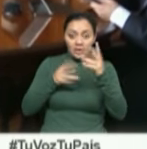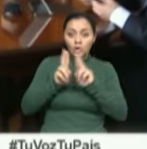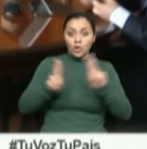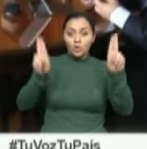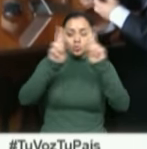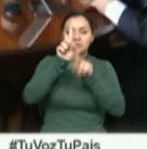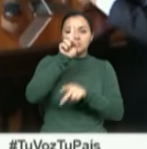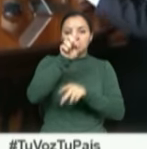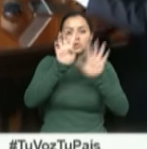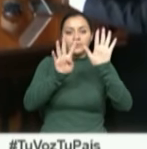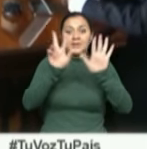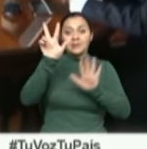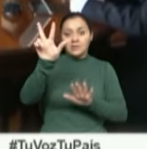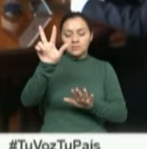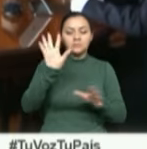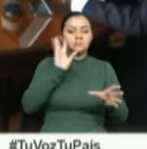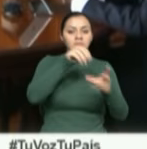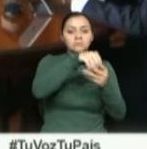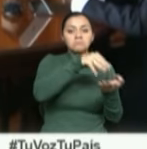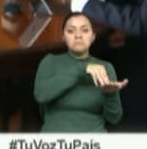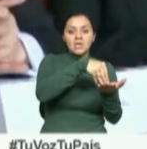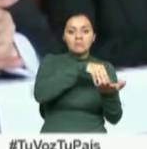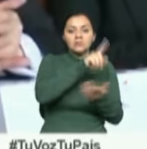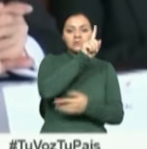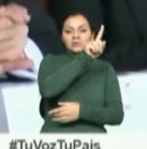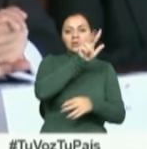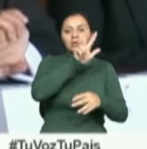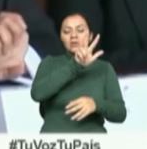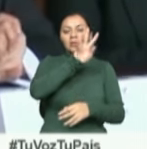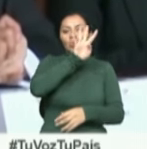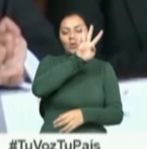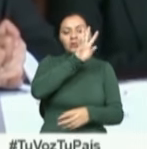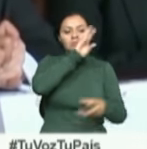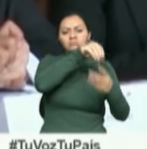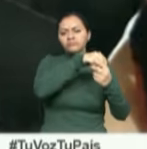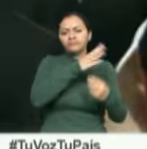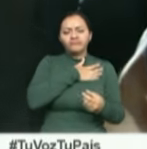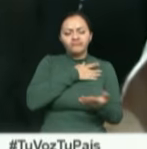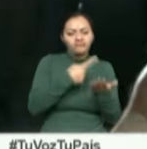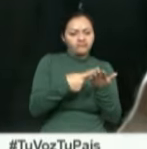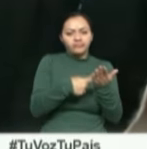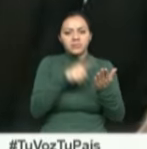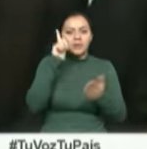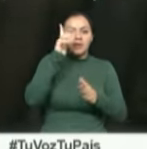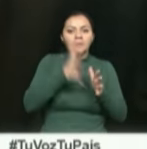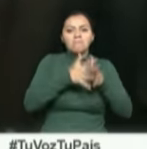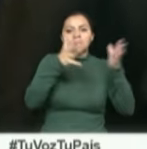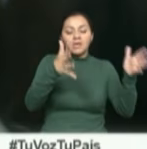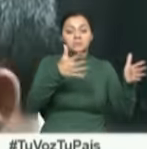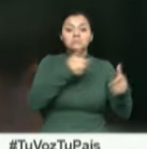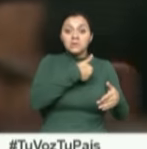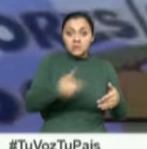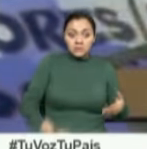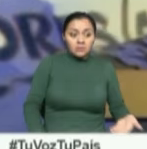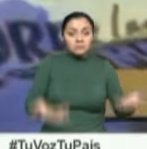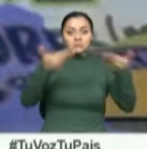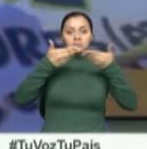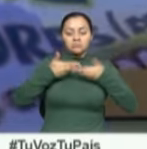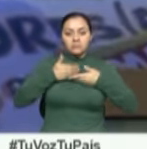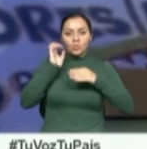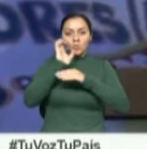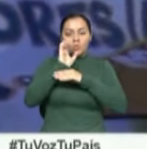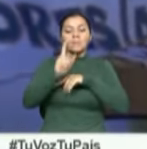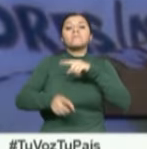significa que es uno de los grupos más grandes y con mayor historia, prestigio e institucionalidad. El primer mandatario además mantendrá un encuentro